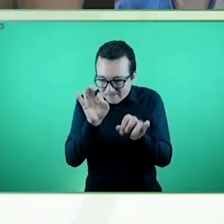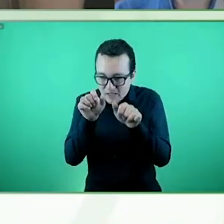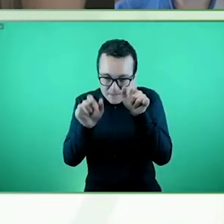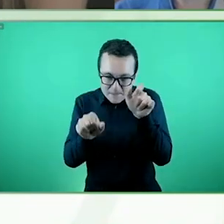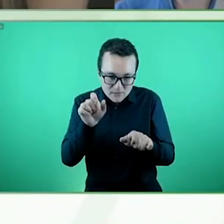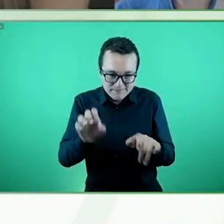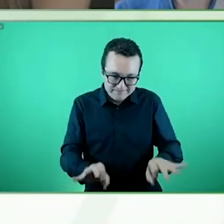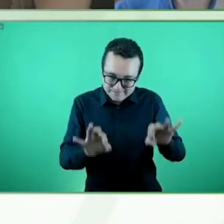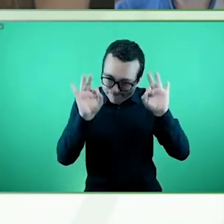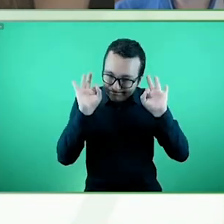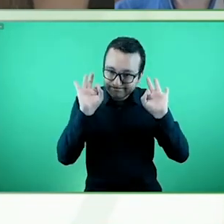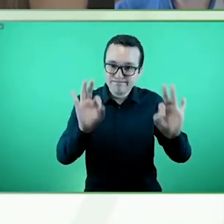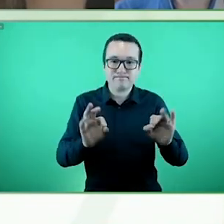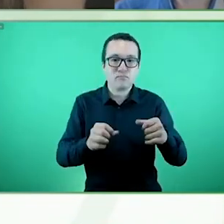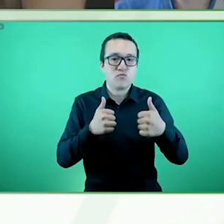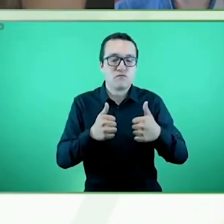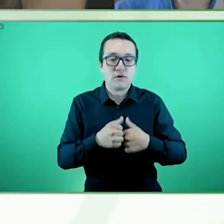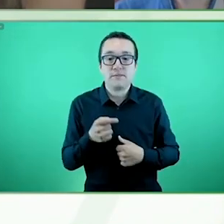Jimena también